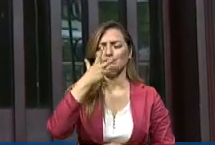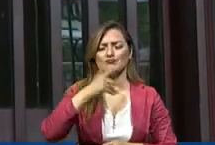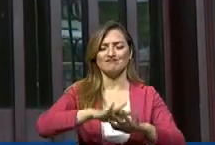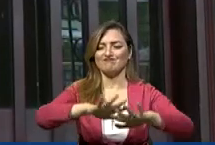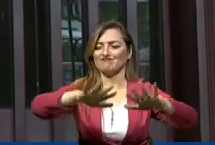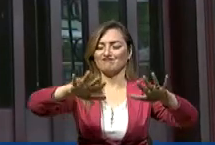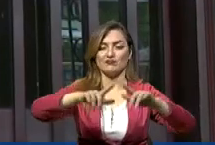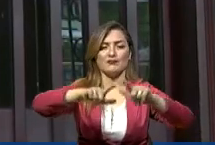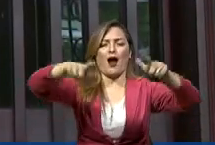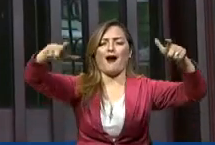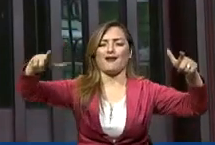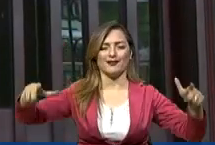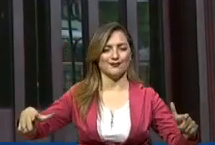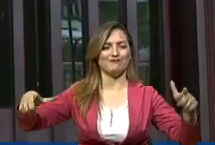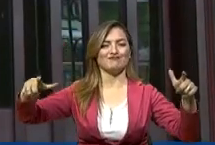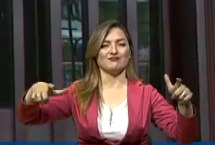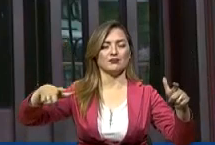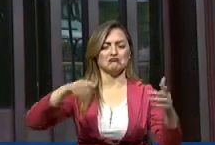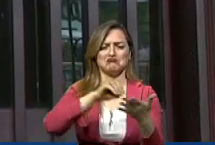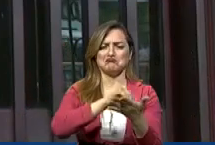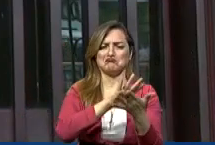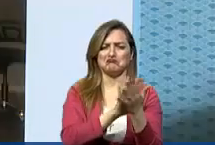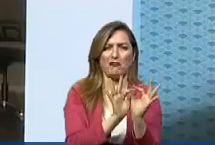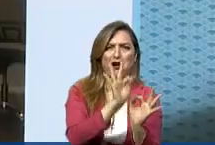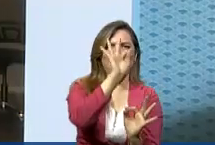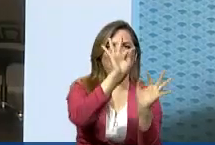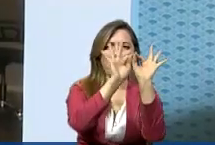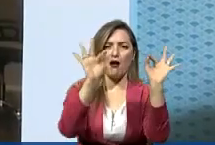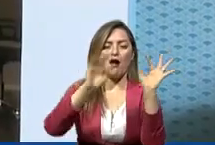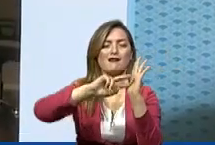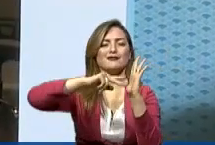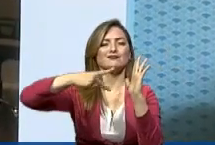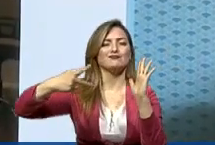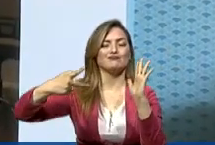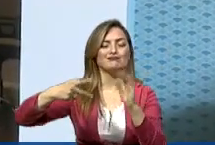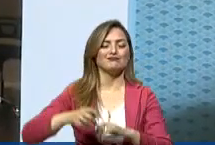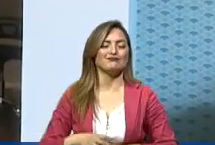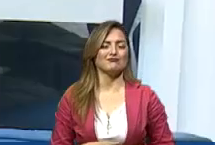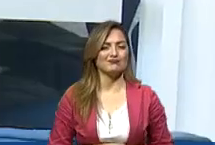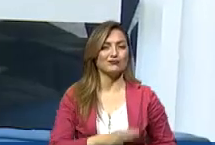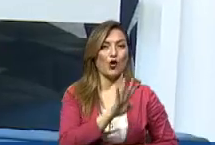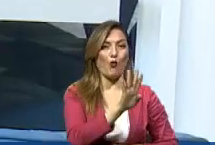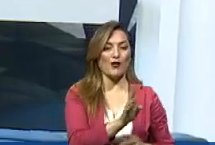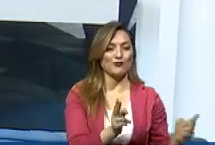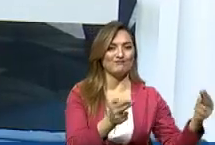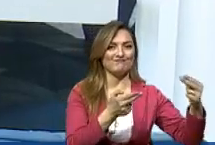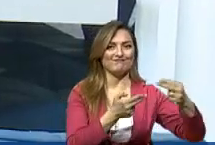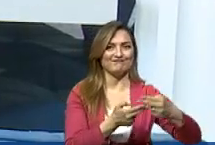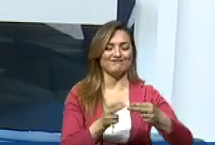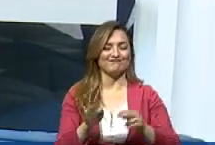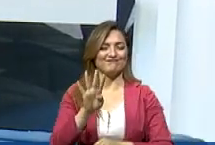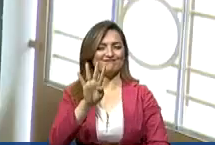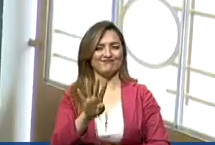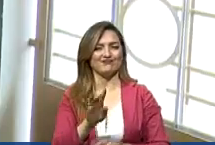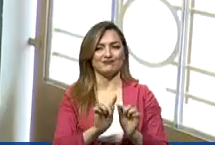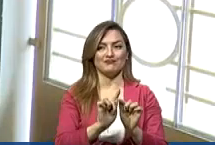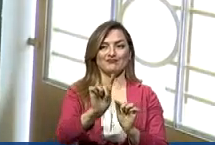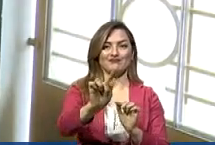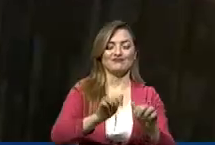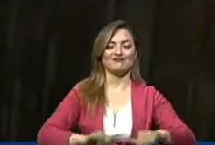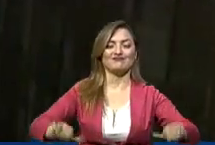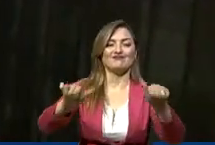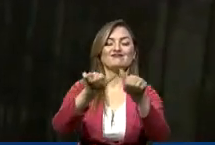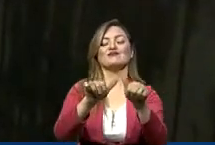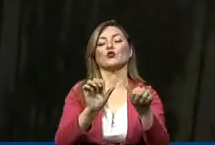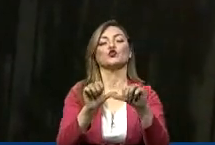que es mucho más grande, que está con toda la tecnología necesaria. Con 4 ambientes, 130 metros cuadrados de área